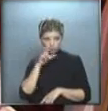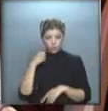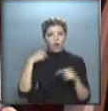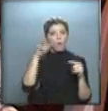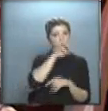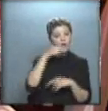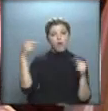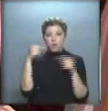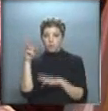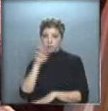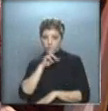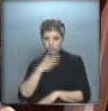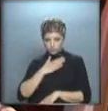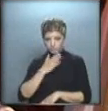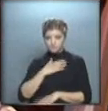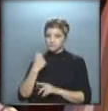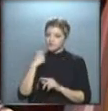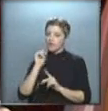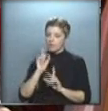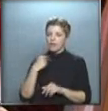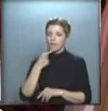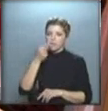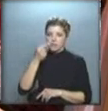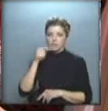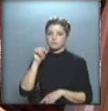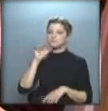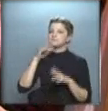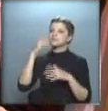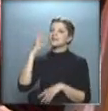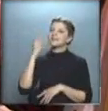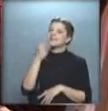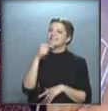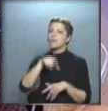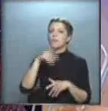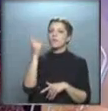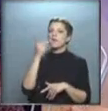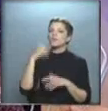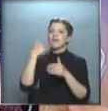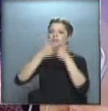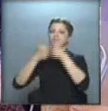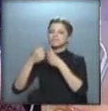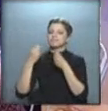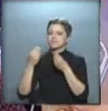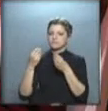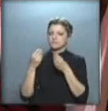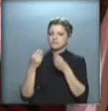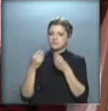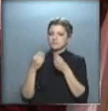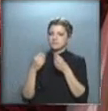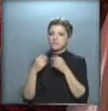Nosotros también le respondemos, pero tampoco. ¿Cómo diría? Pero ¿por qué es la rivalidad? ¿Qué es lo que genera que se peleen? No